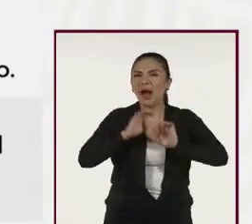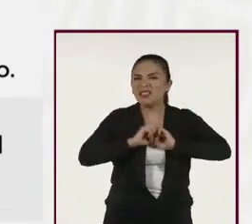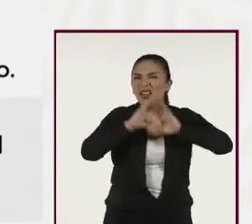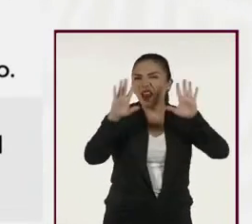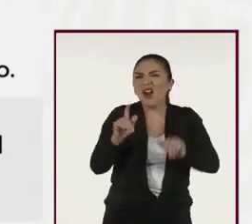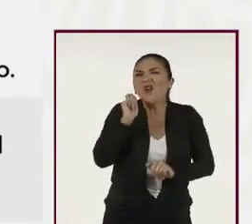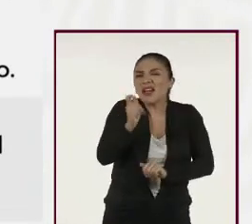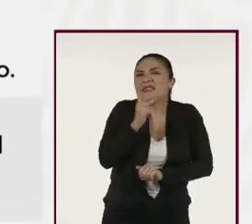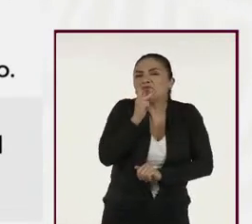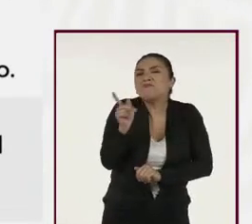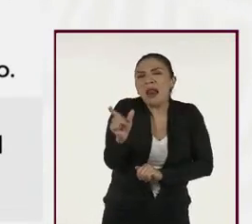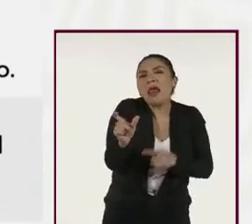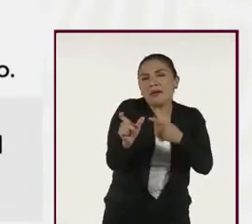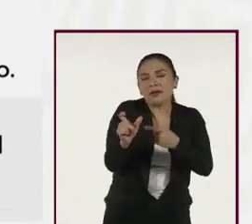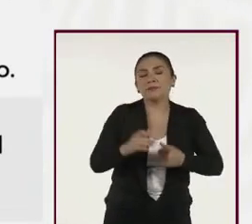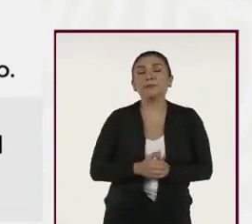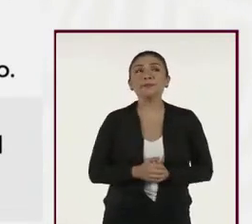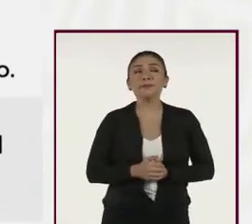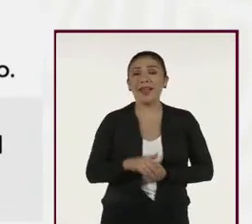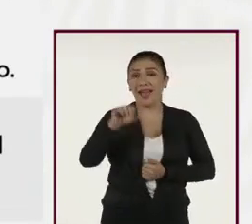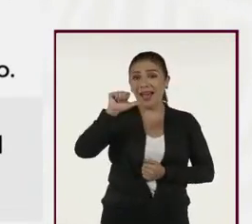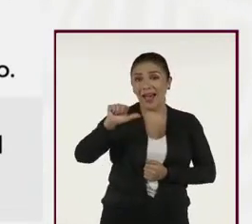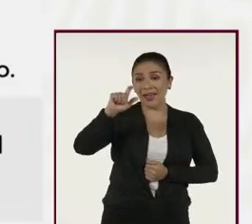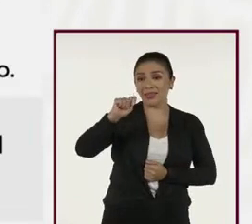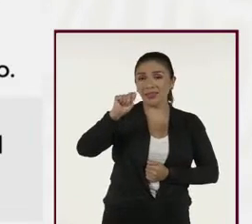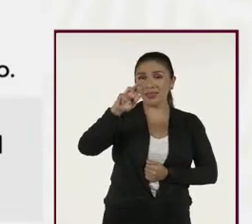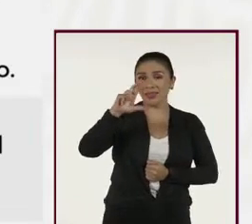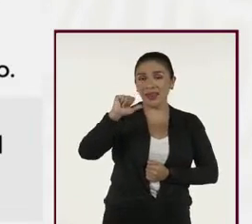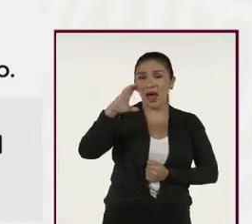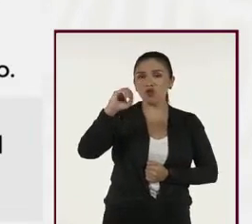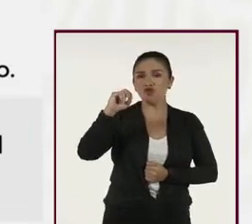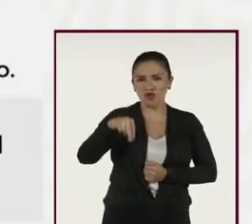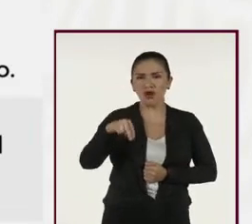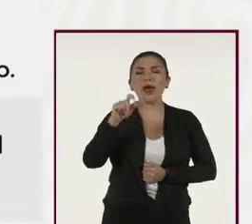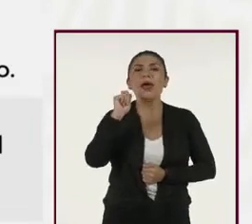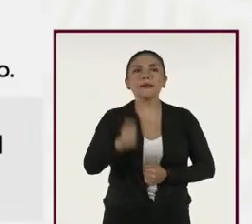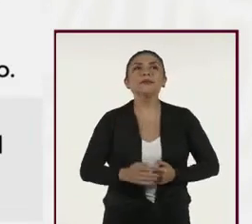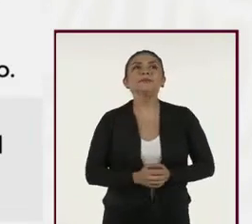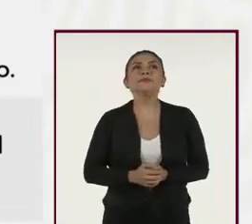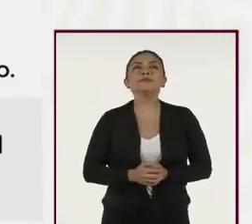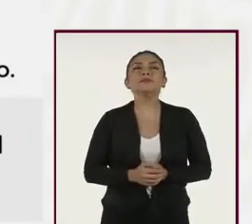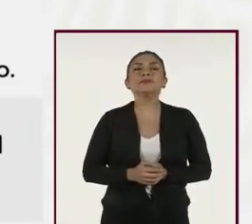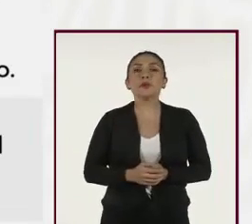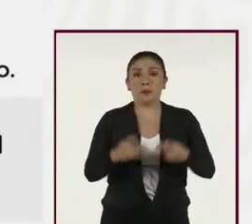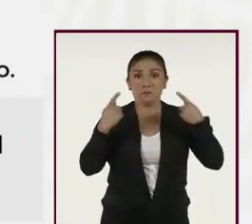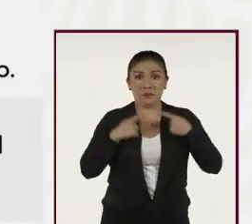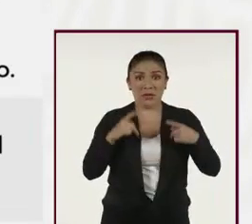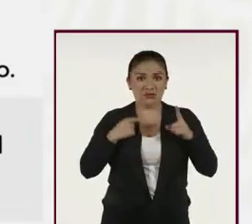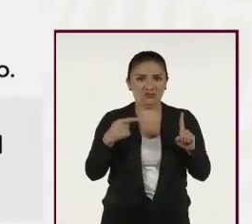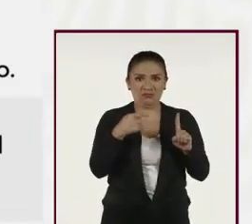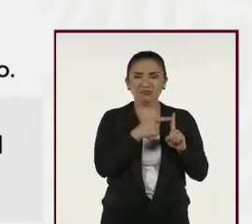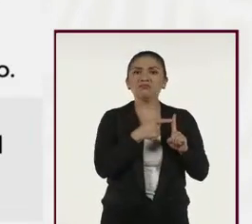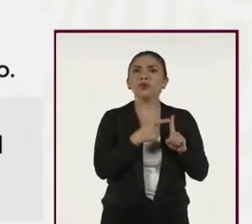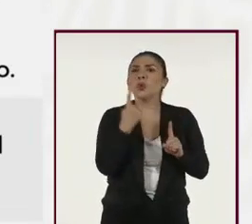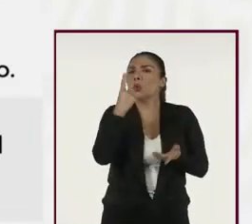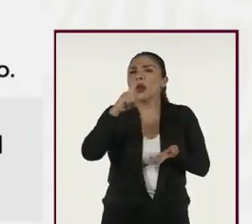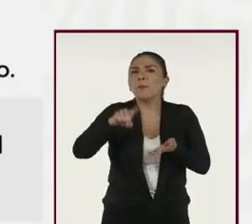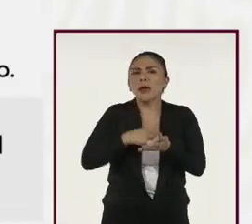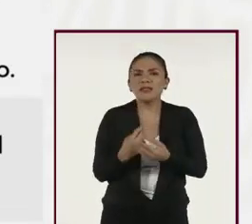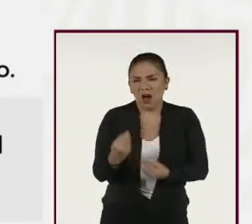características específicas. Hablamos de un atracón como un episodio en el cual se ingiere una cantidad de